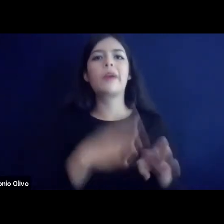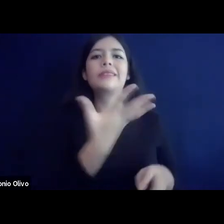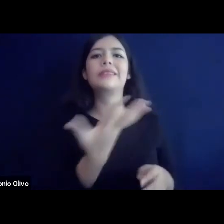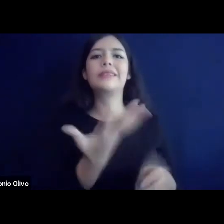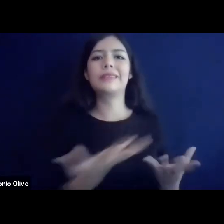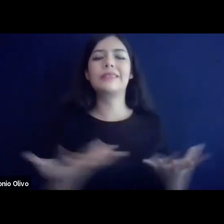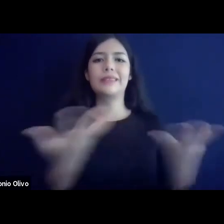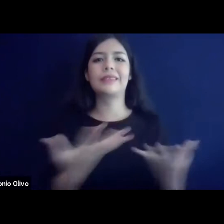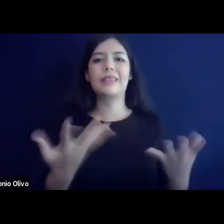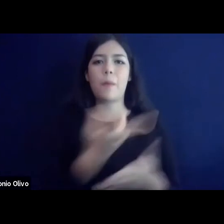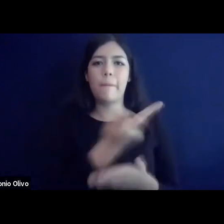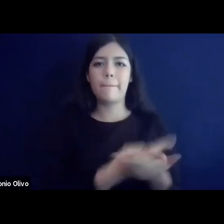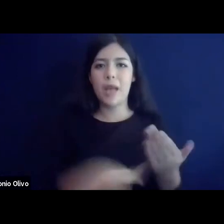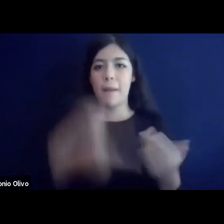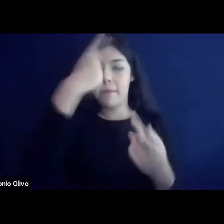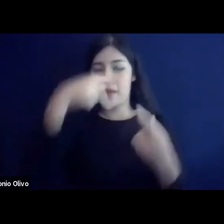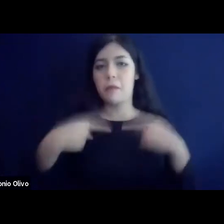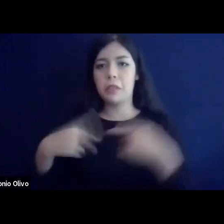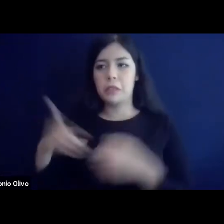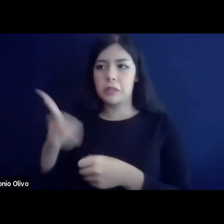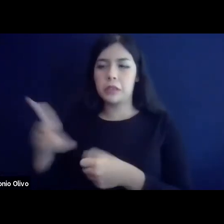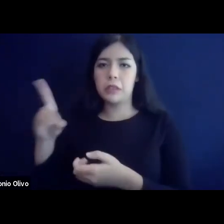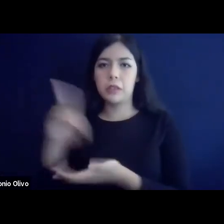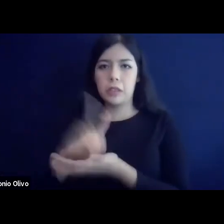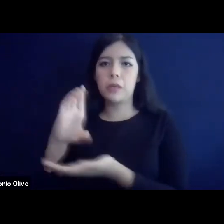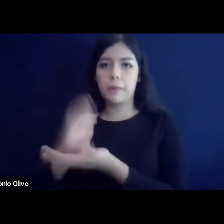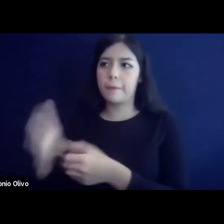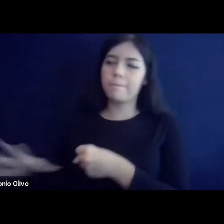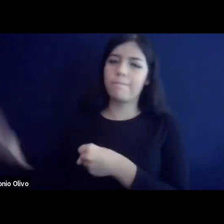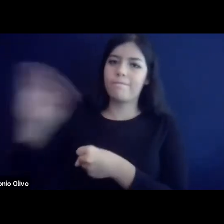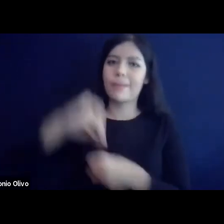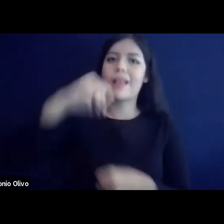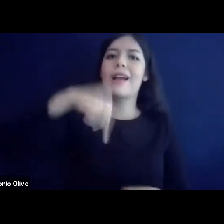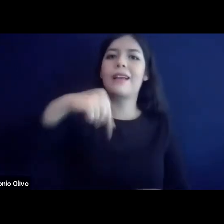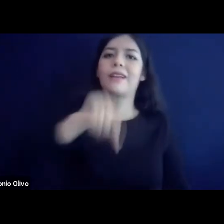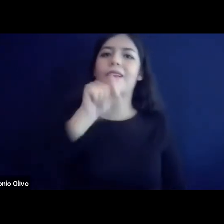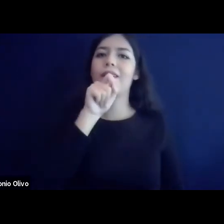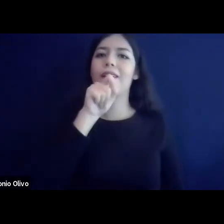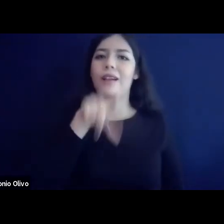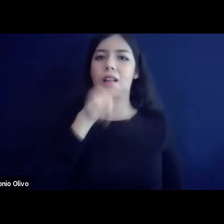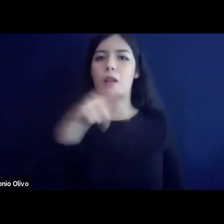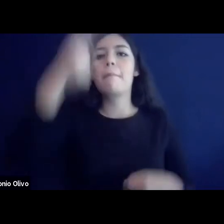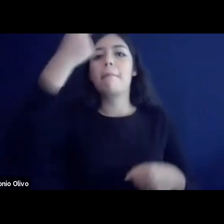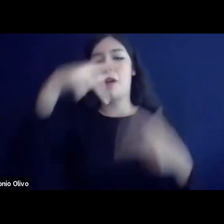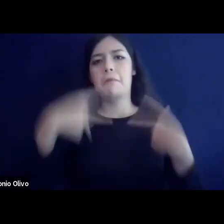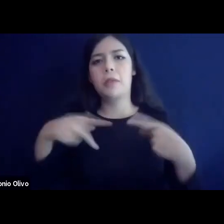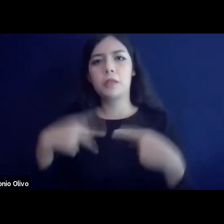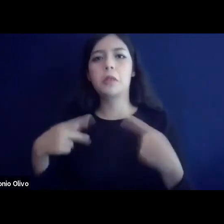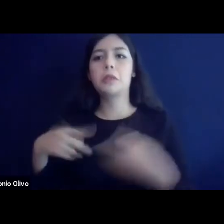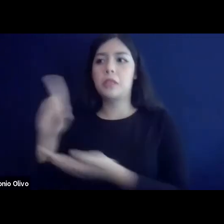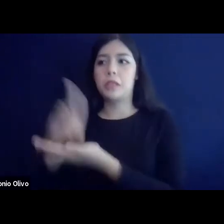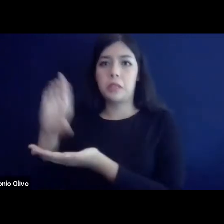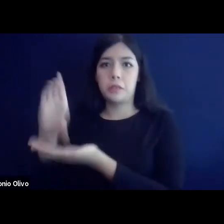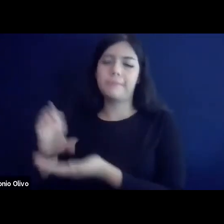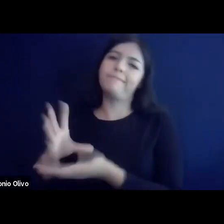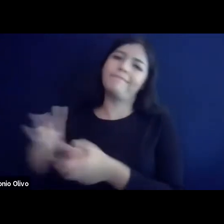pionera aquí en el estado en buscar la accesibilidad, la inclusión y luchar en